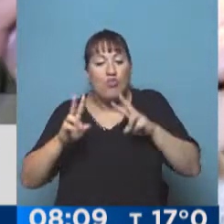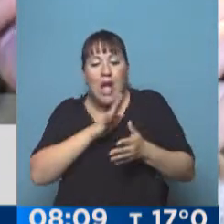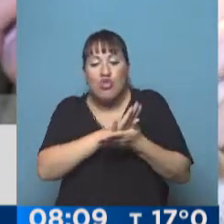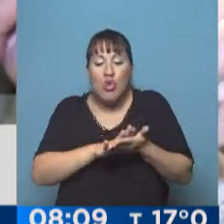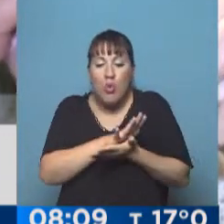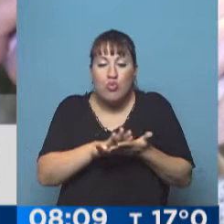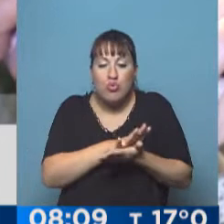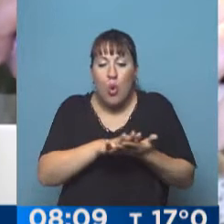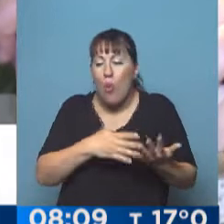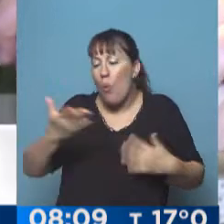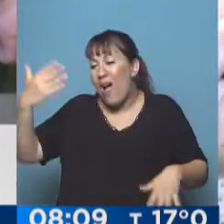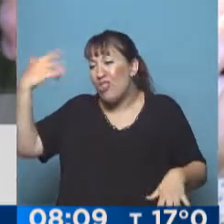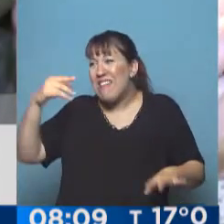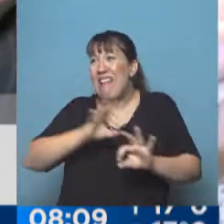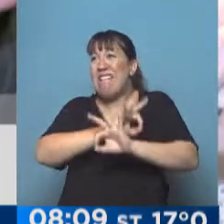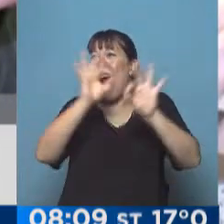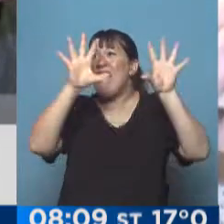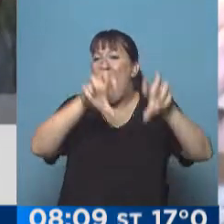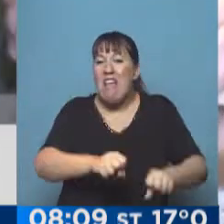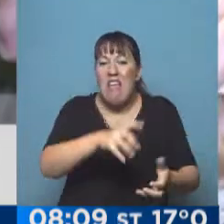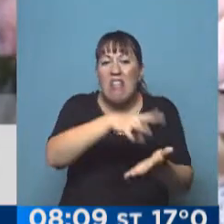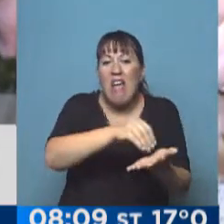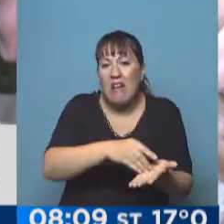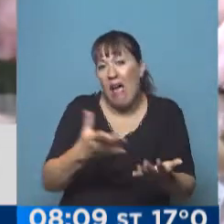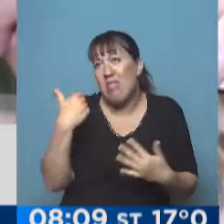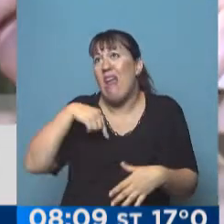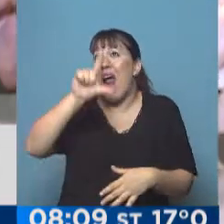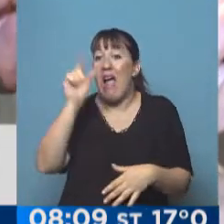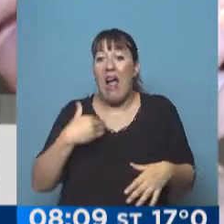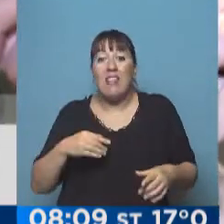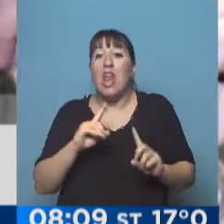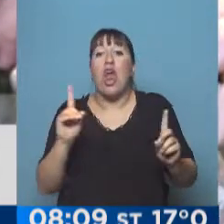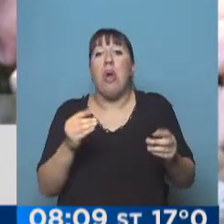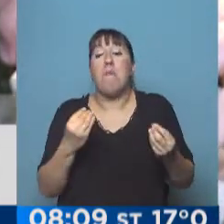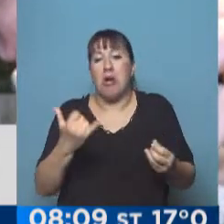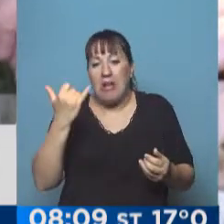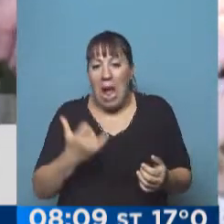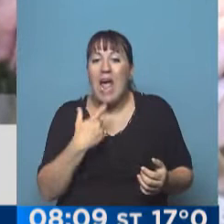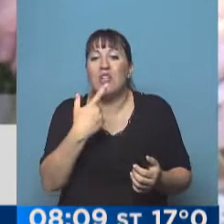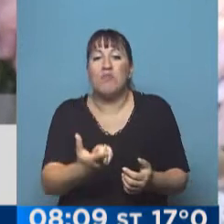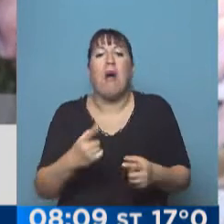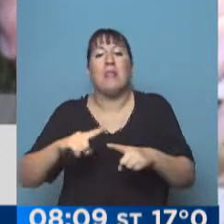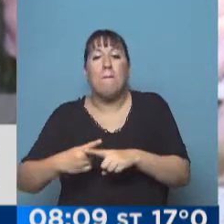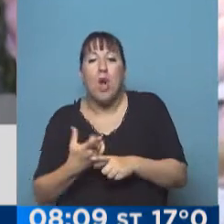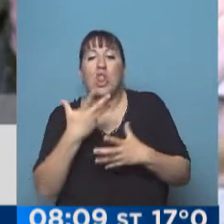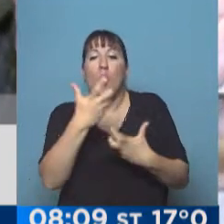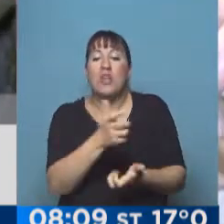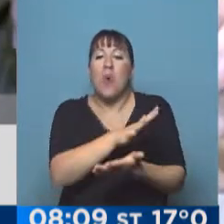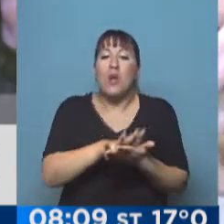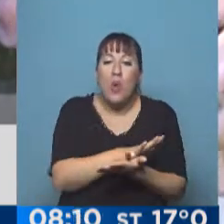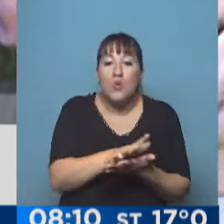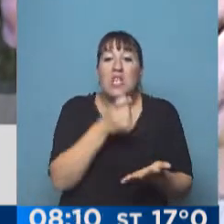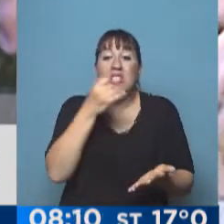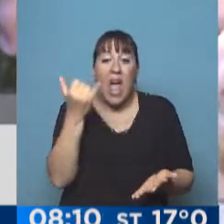cuanto hace que no se generan asentamientos en nuestro país no se generan porque respuestas políticas para encontrarle salida a esas situaciones bueno si las hay